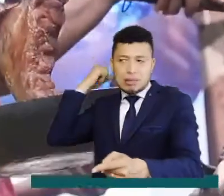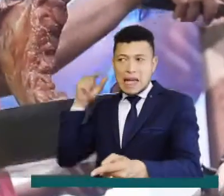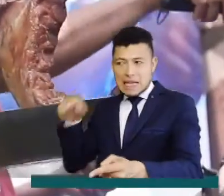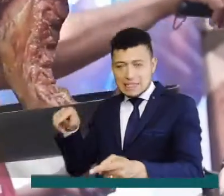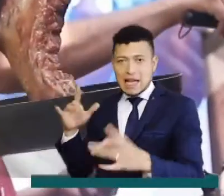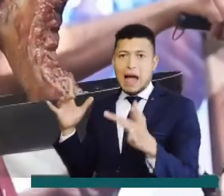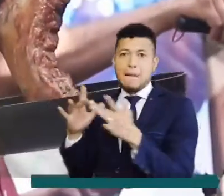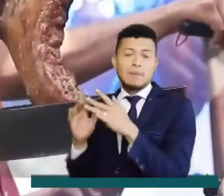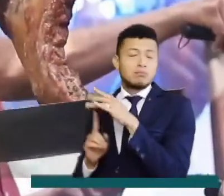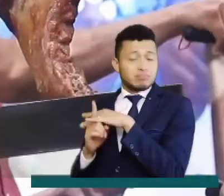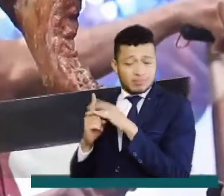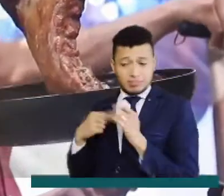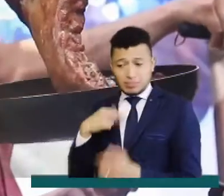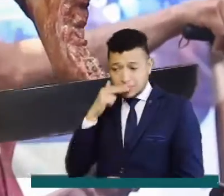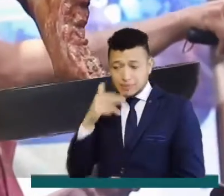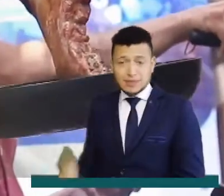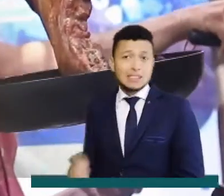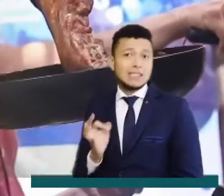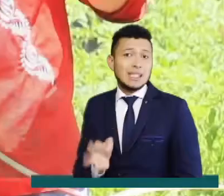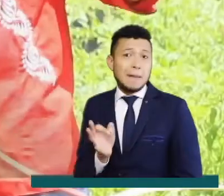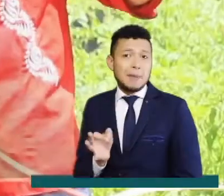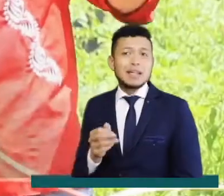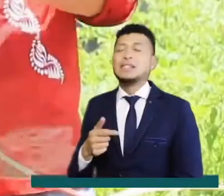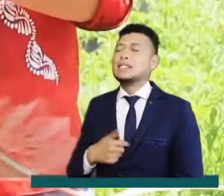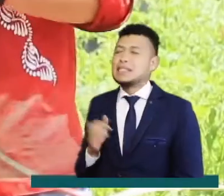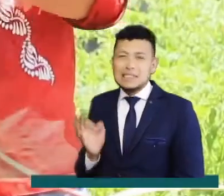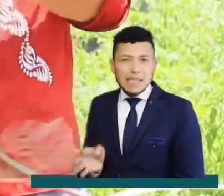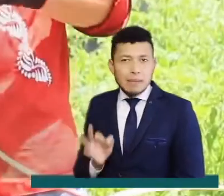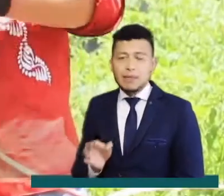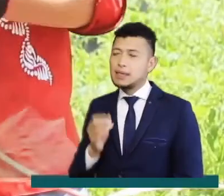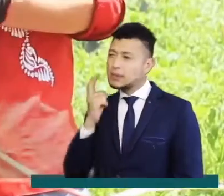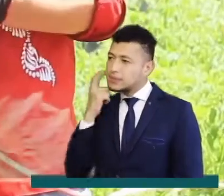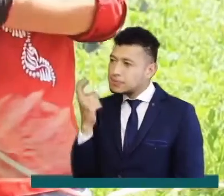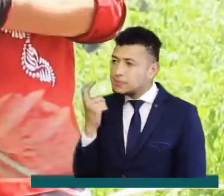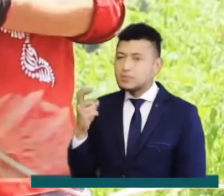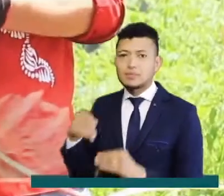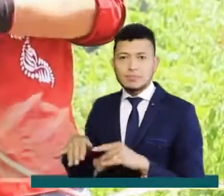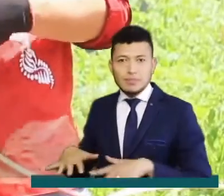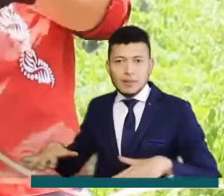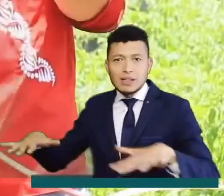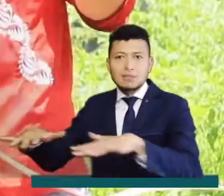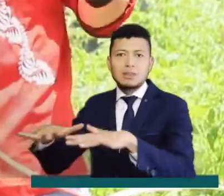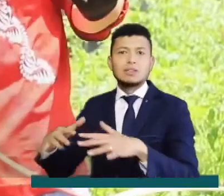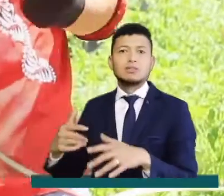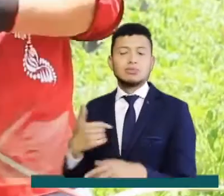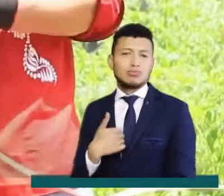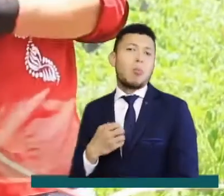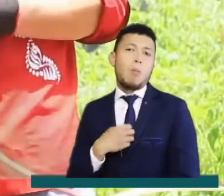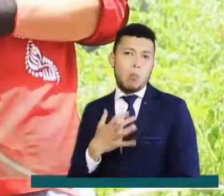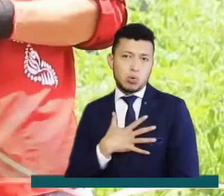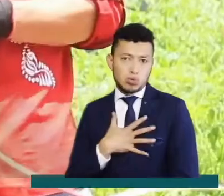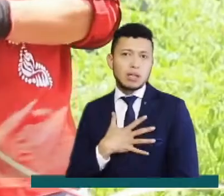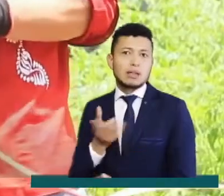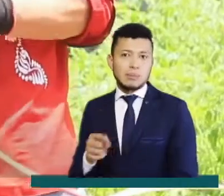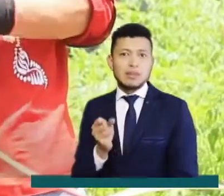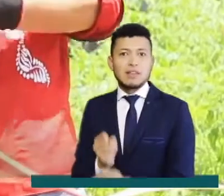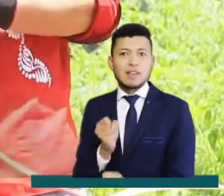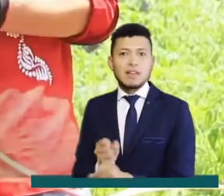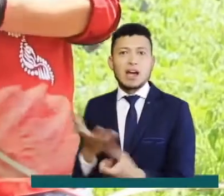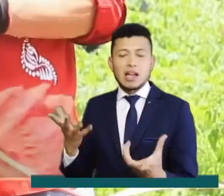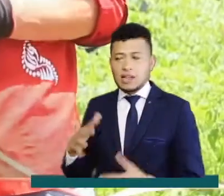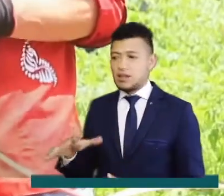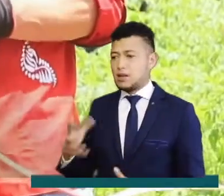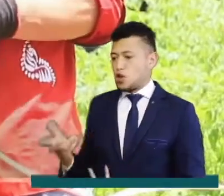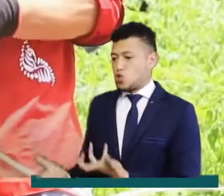esos principios que era muy niño siempre pues buscando los espacios he tenido la oportunidad de trabajar también en cocinas